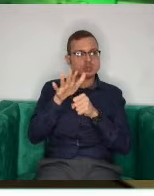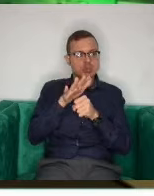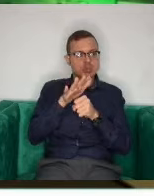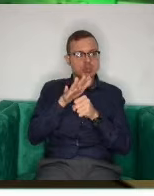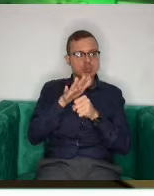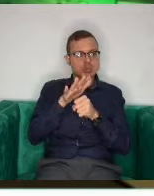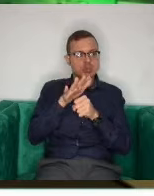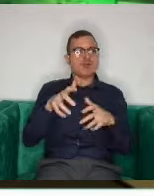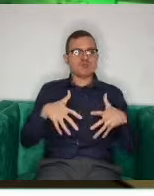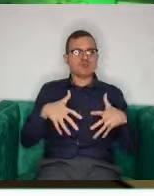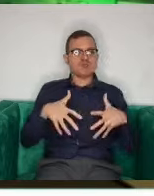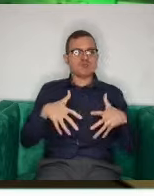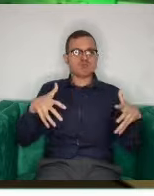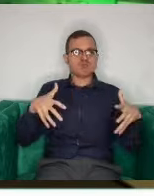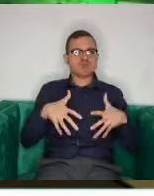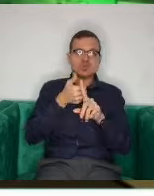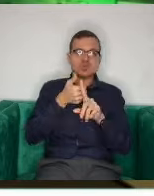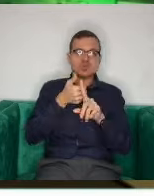que necesitan que le calculen